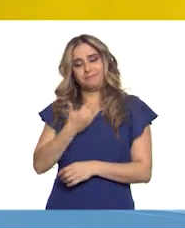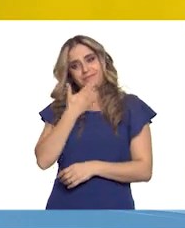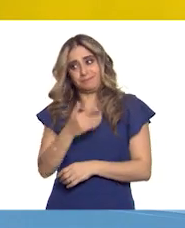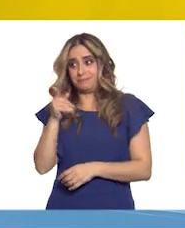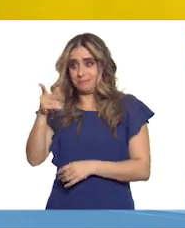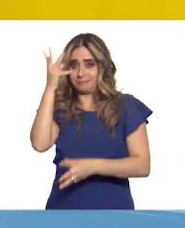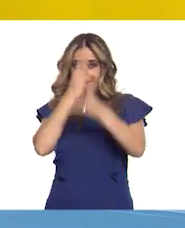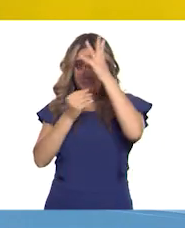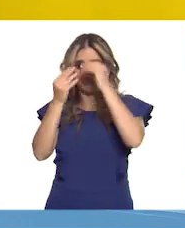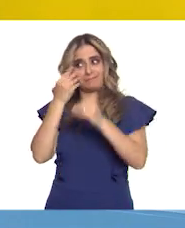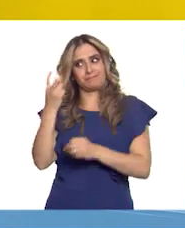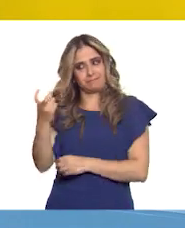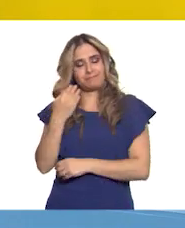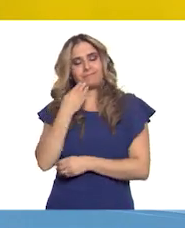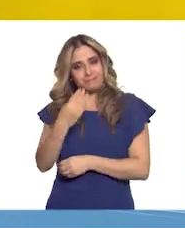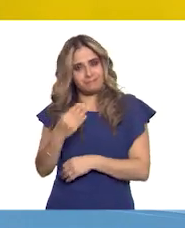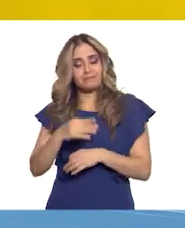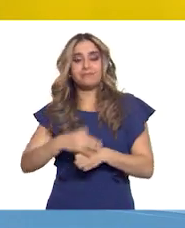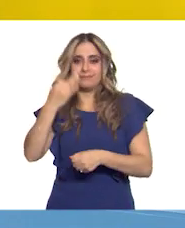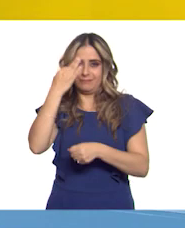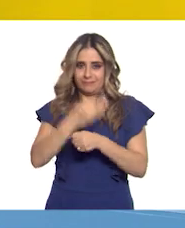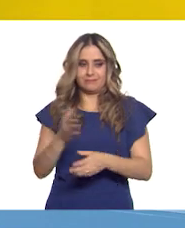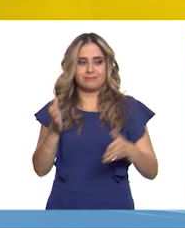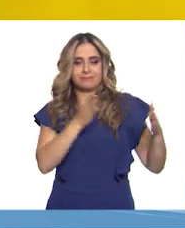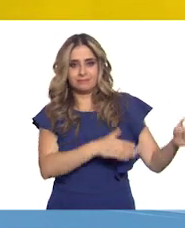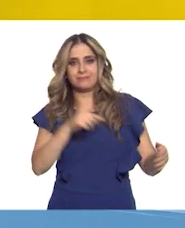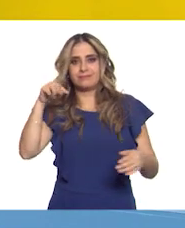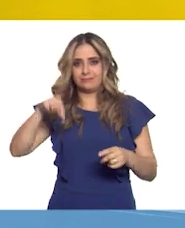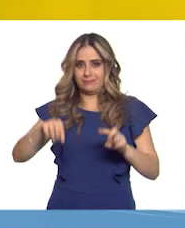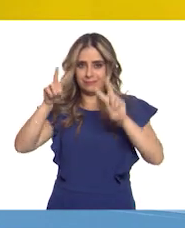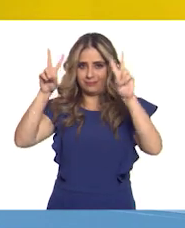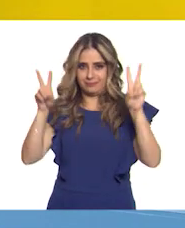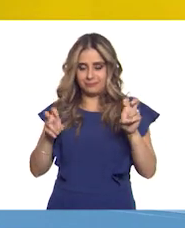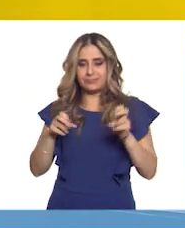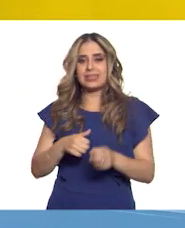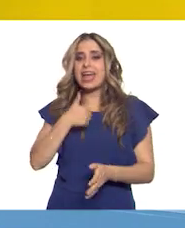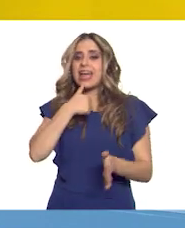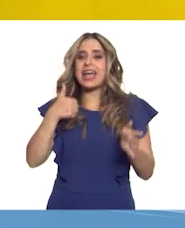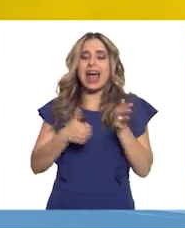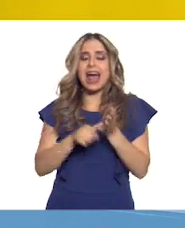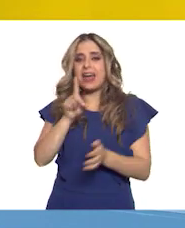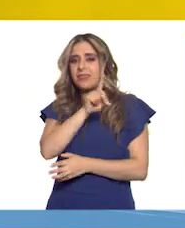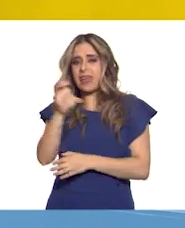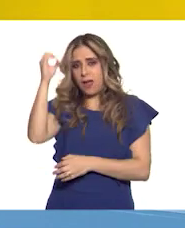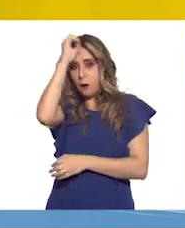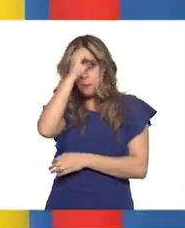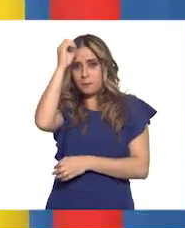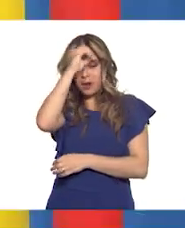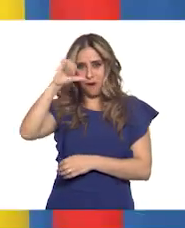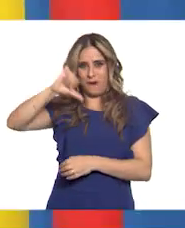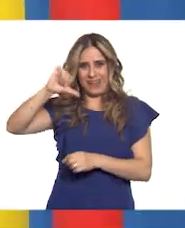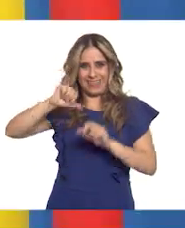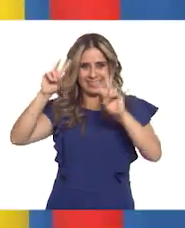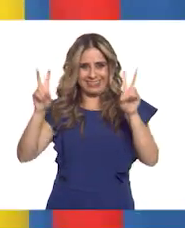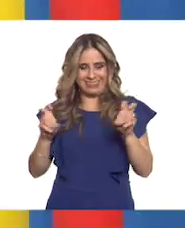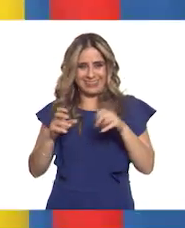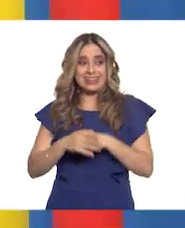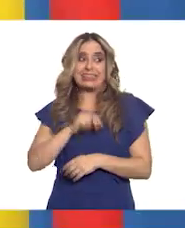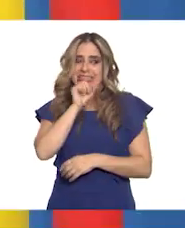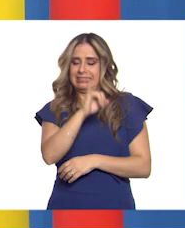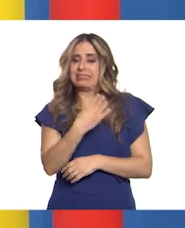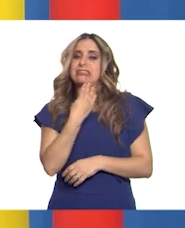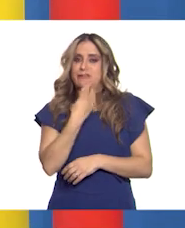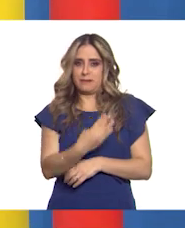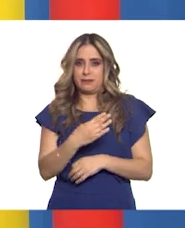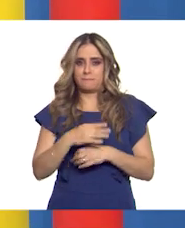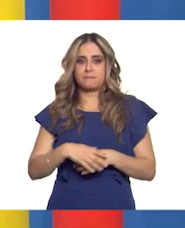aprender. Ahora sí, vayamos al tema que nos ocupa, la carta de opinión. Muy bien, me parece excelente, Gaby.